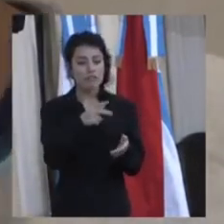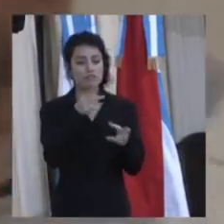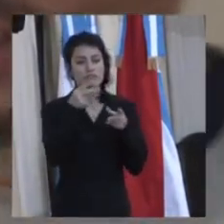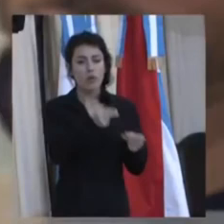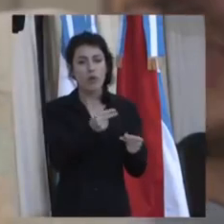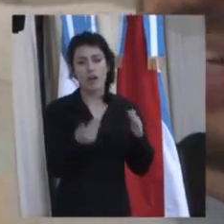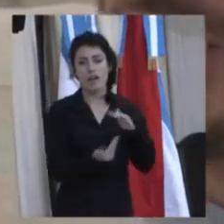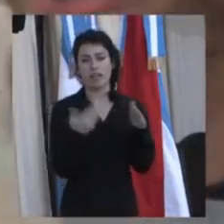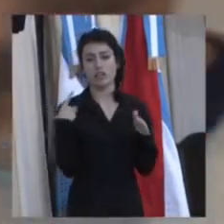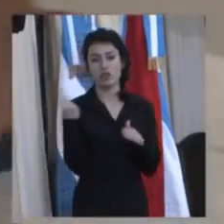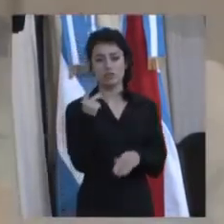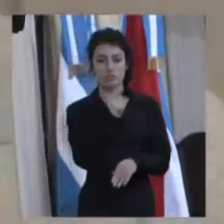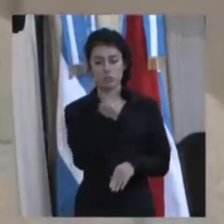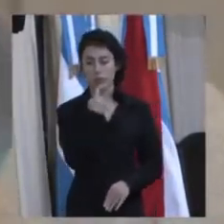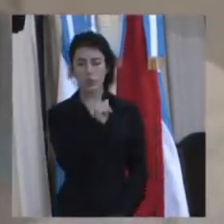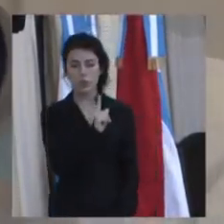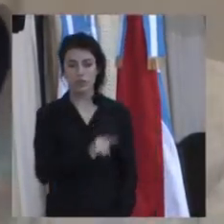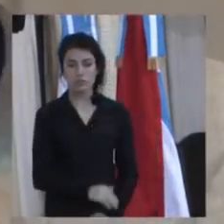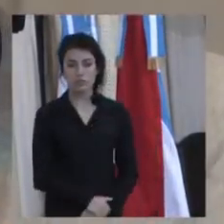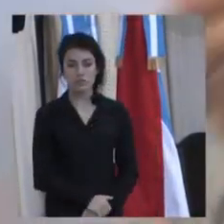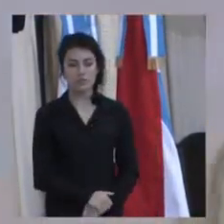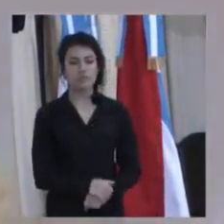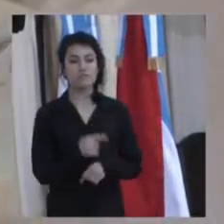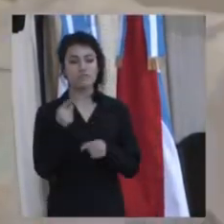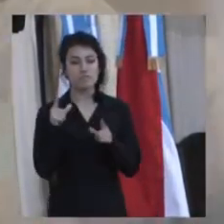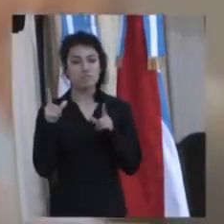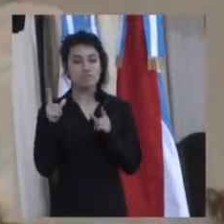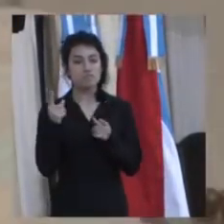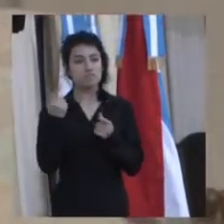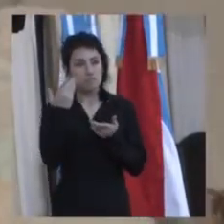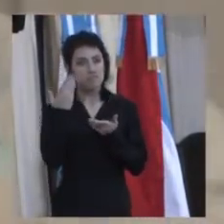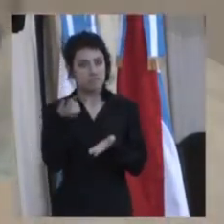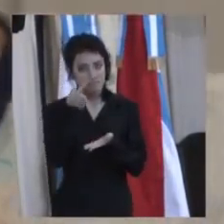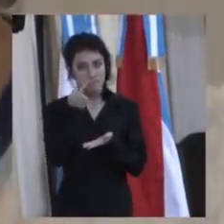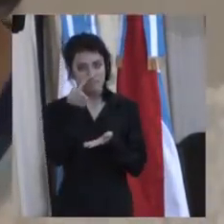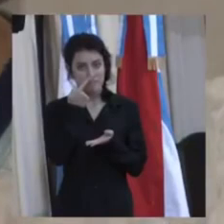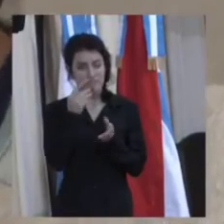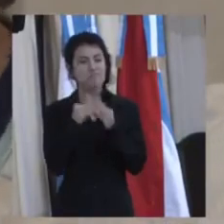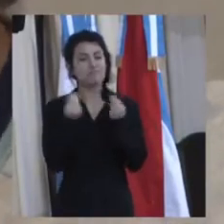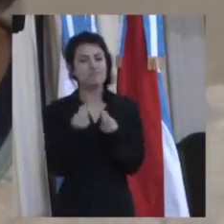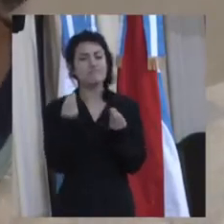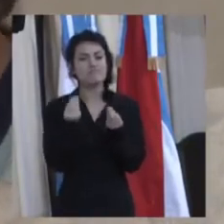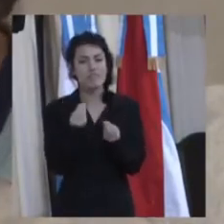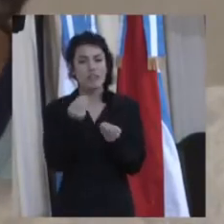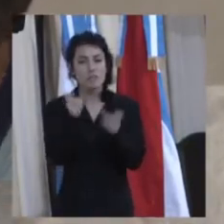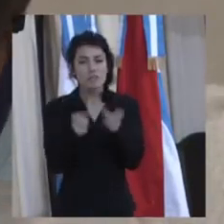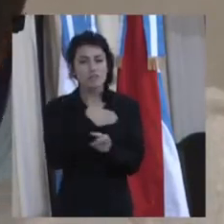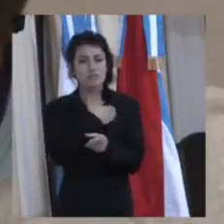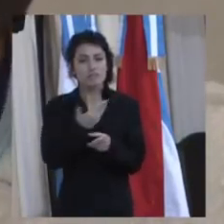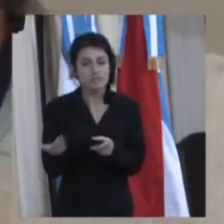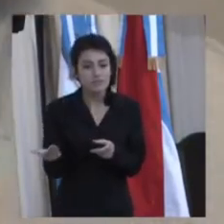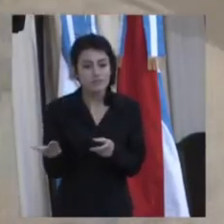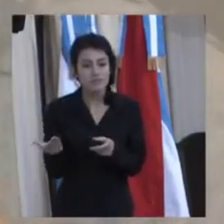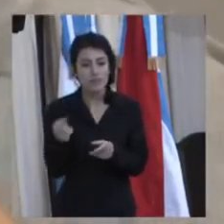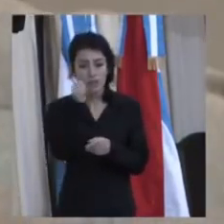grato. Imagen interesante. Cerremos con los socialistas, que eran un poco, para cerrar con algo un poco más